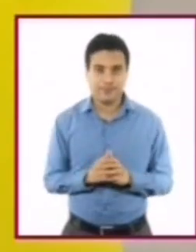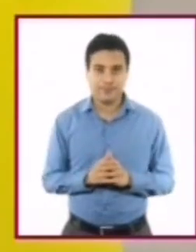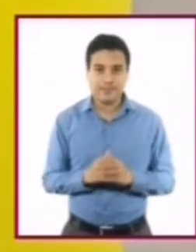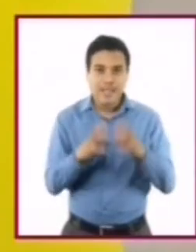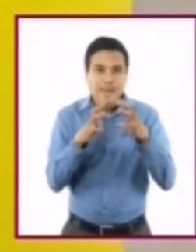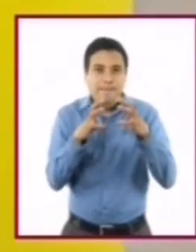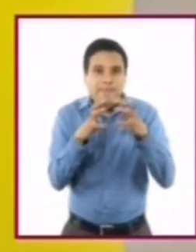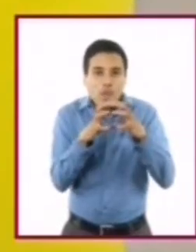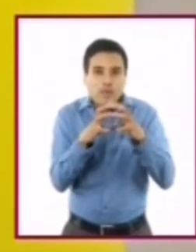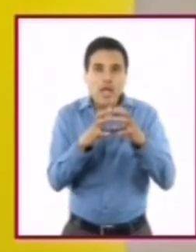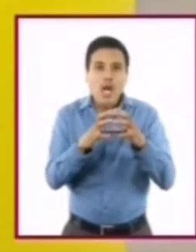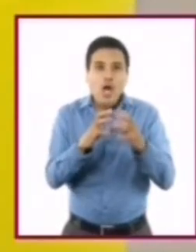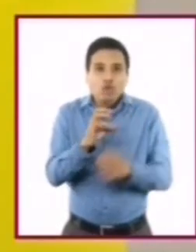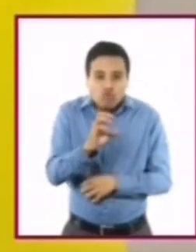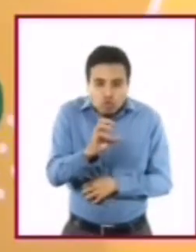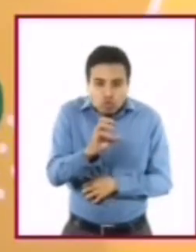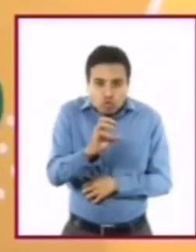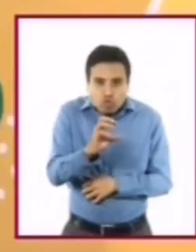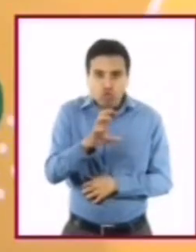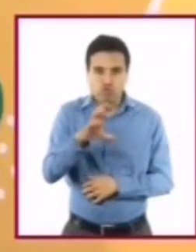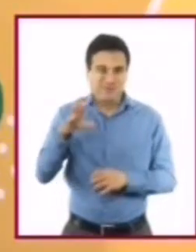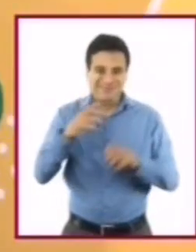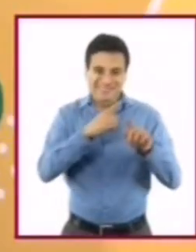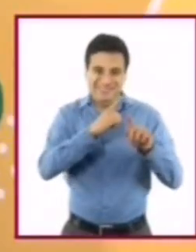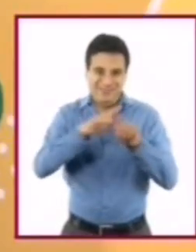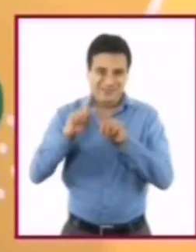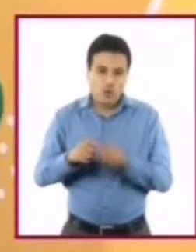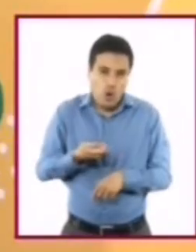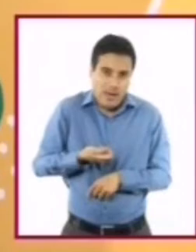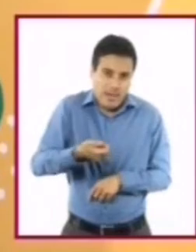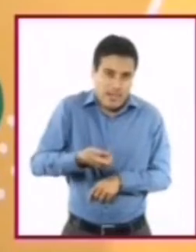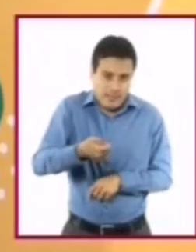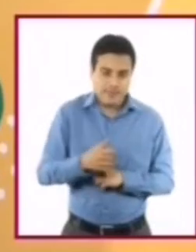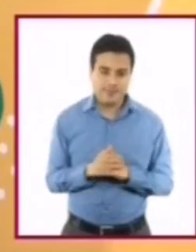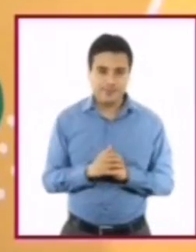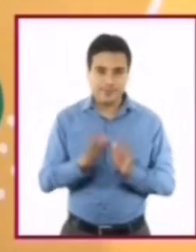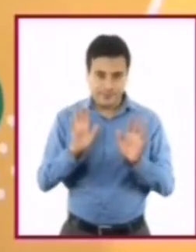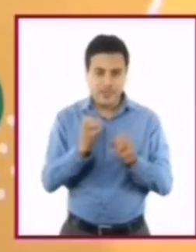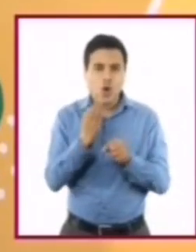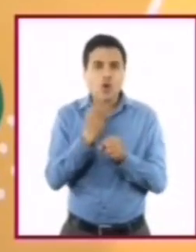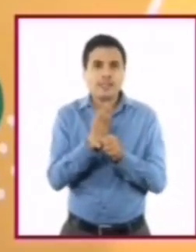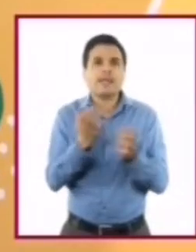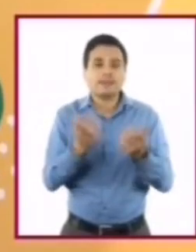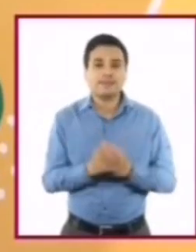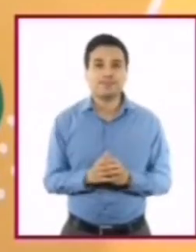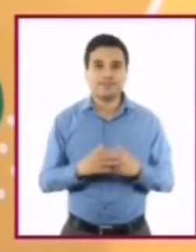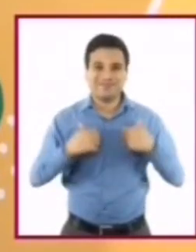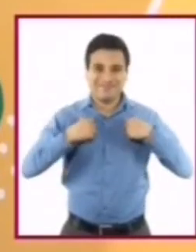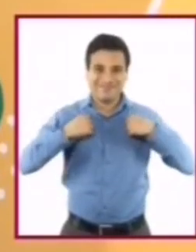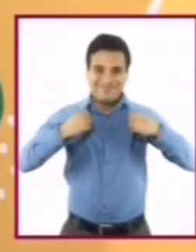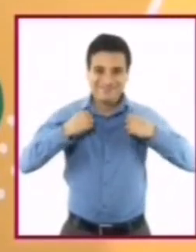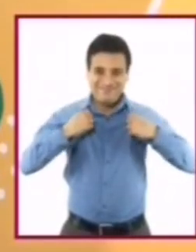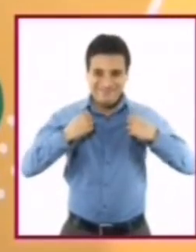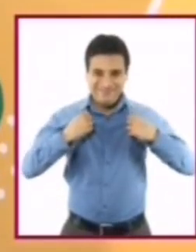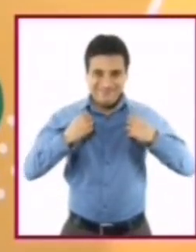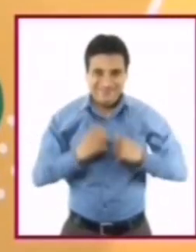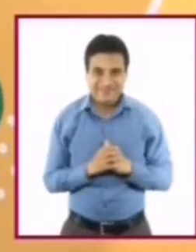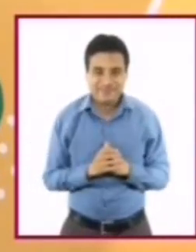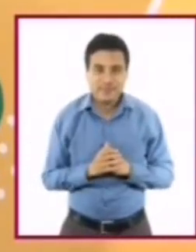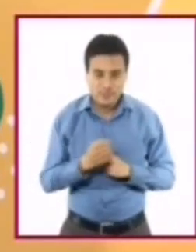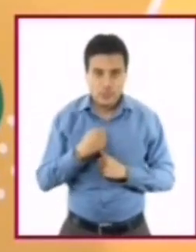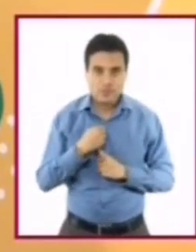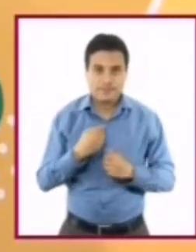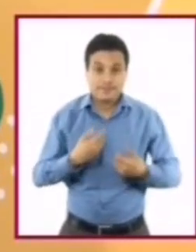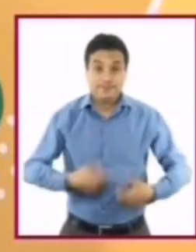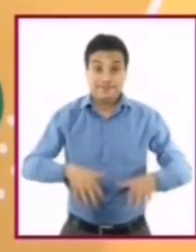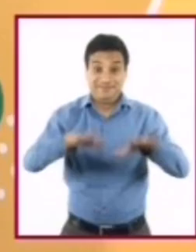pelotas de diferentes tamaños o canicas. Lo que haremos es tomar la manta o pedazo de tela y la vamos